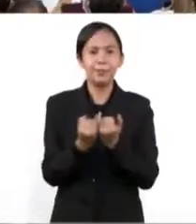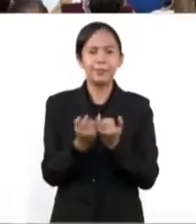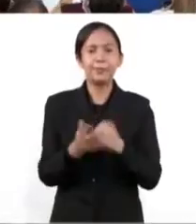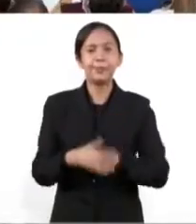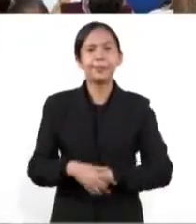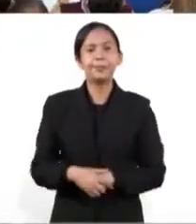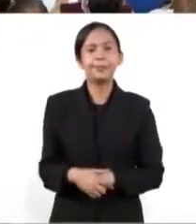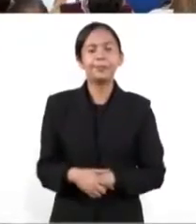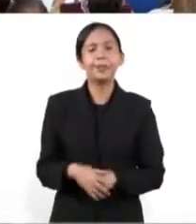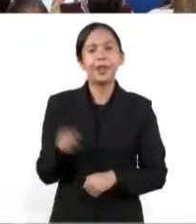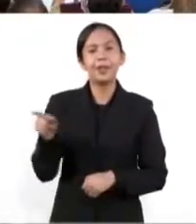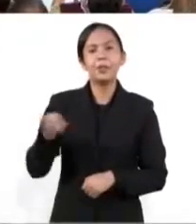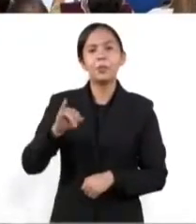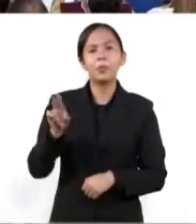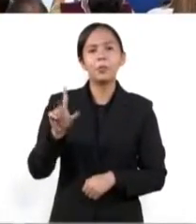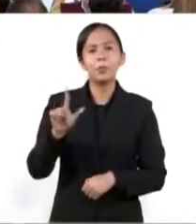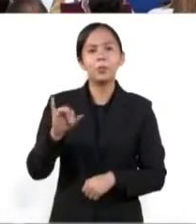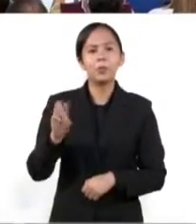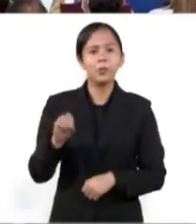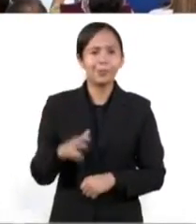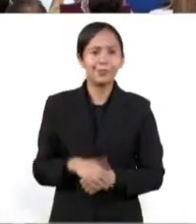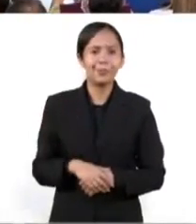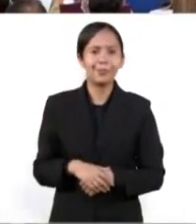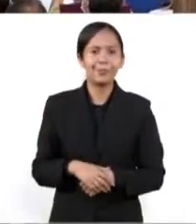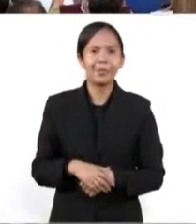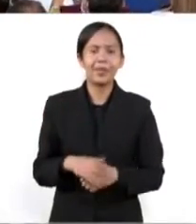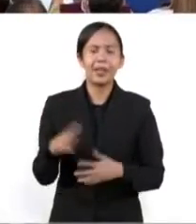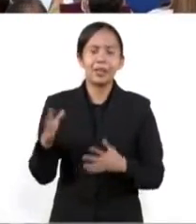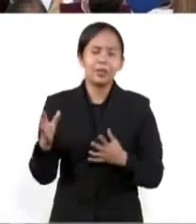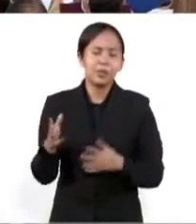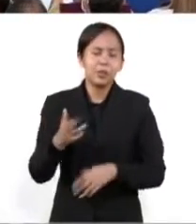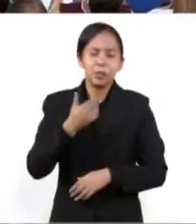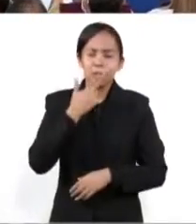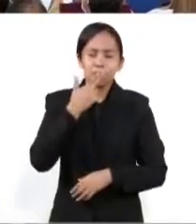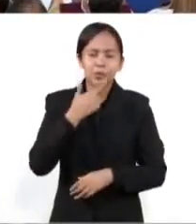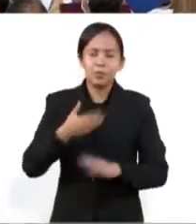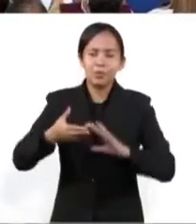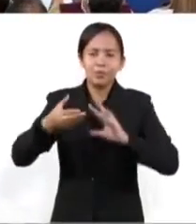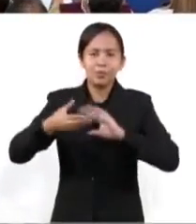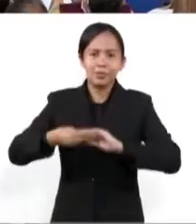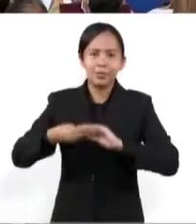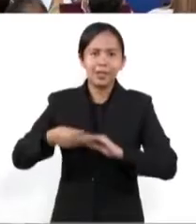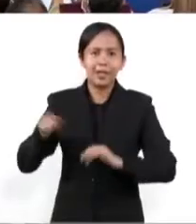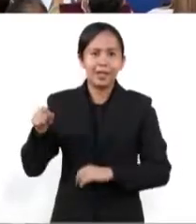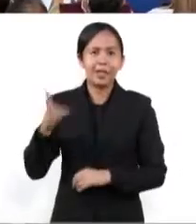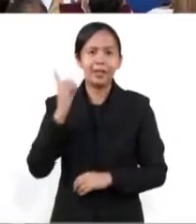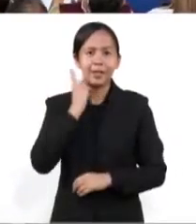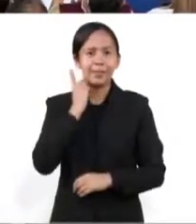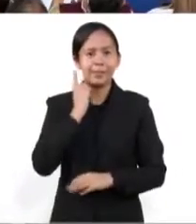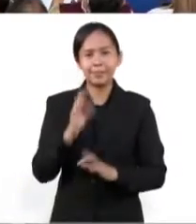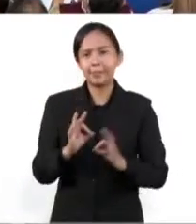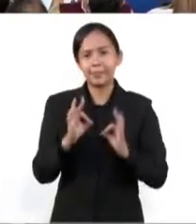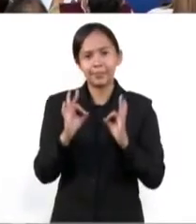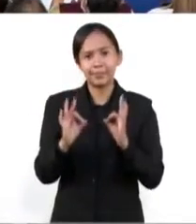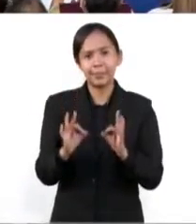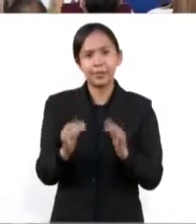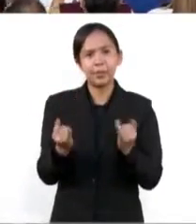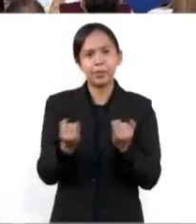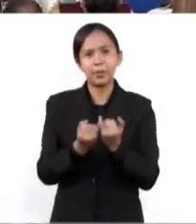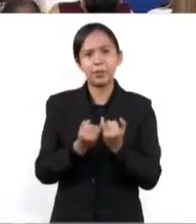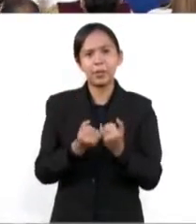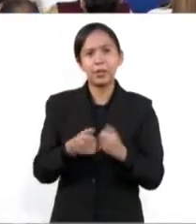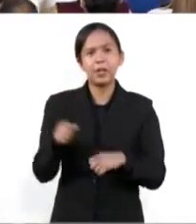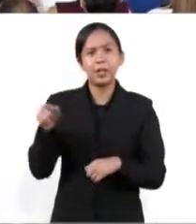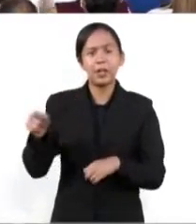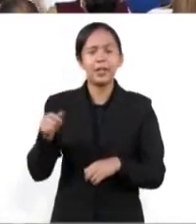a Julio César Moreno, también un cariñoso saludo, es un gran diputado y además alguien que